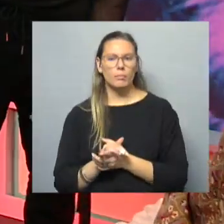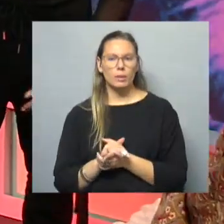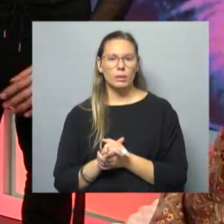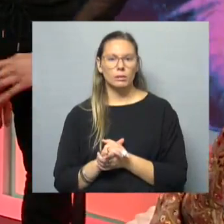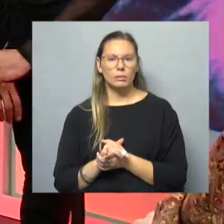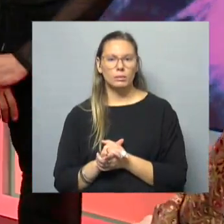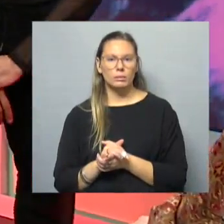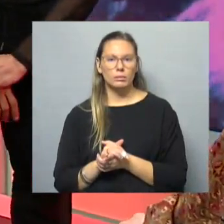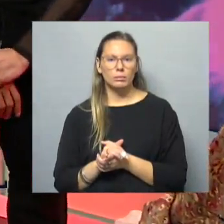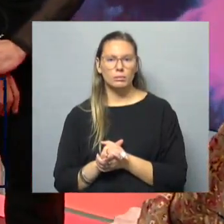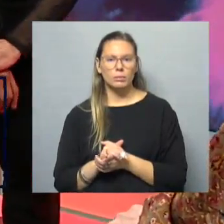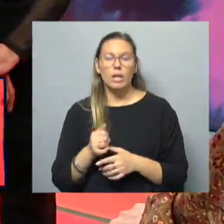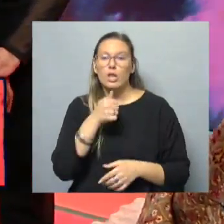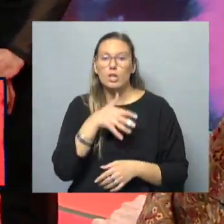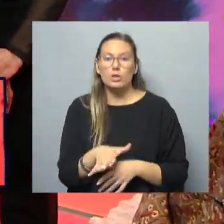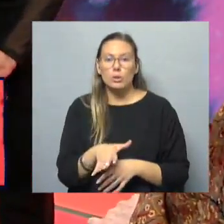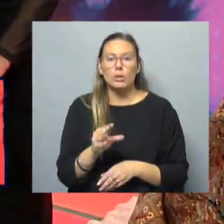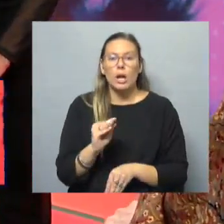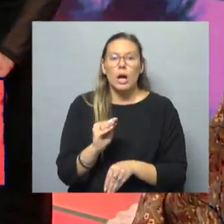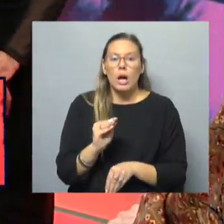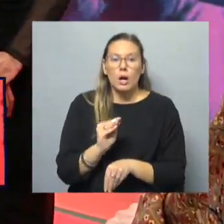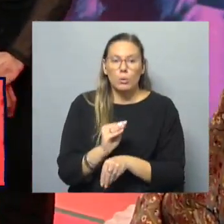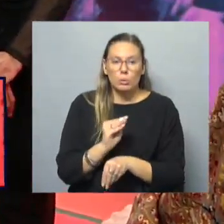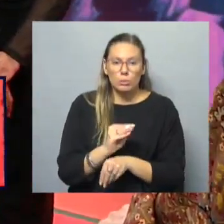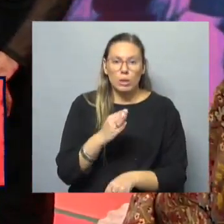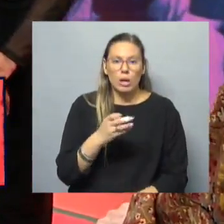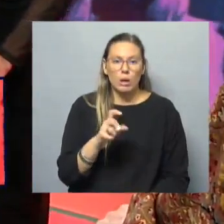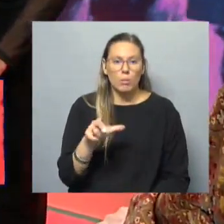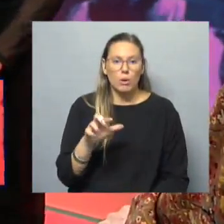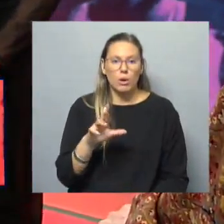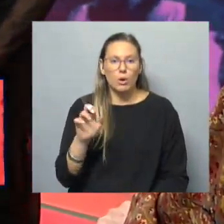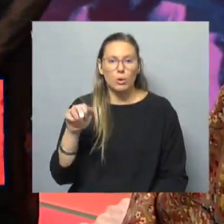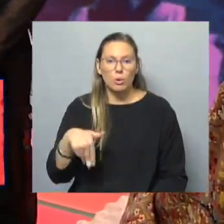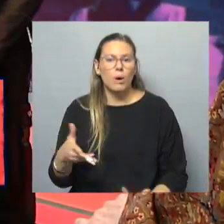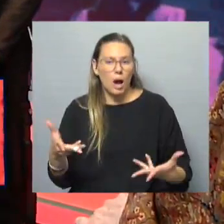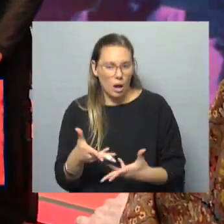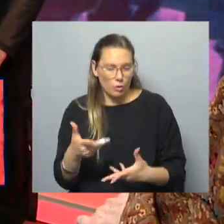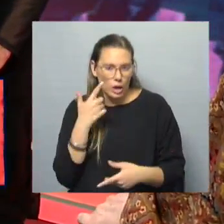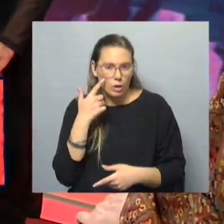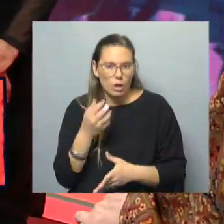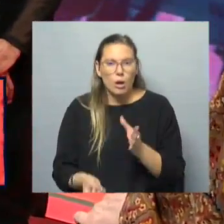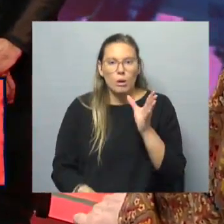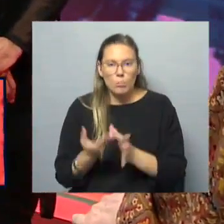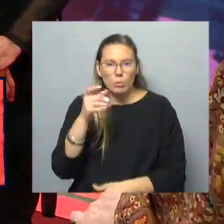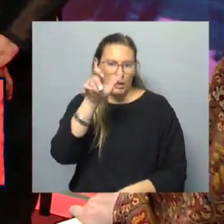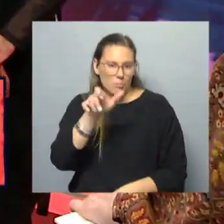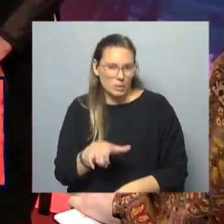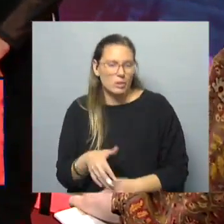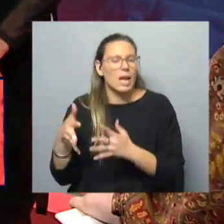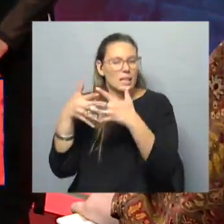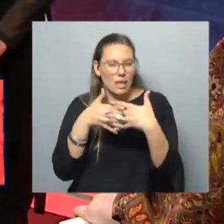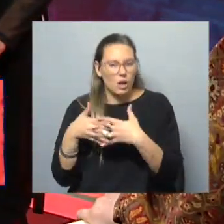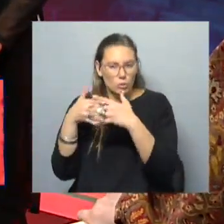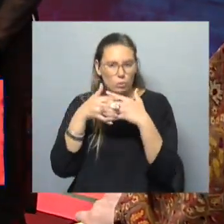nos basamos en la historia de la cultura ballroom, que en realidad a lo que nos conocemos hoy nace por Christoph LaBeija, que en Estados